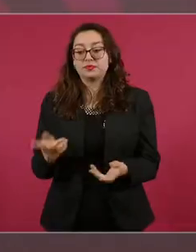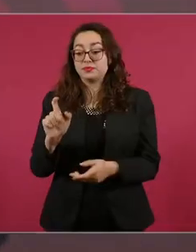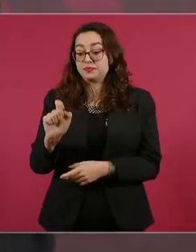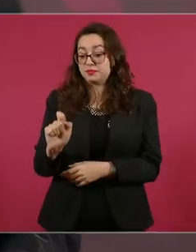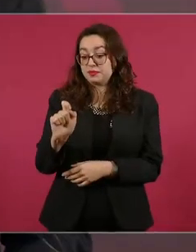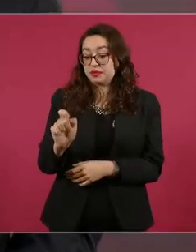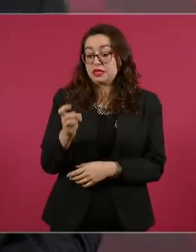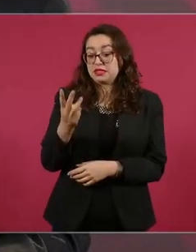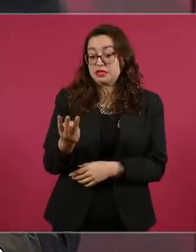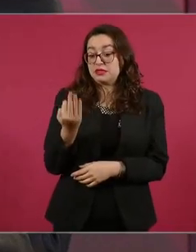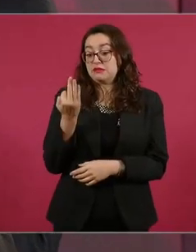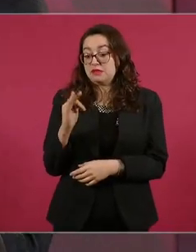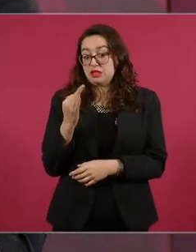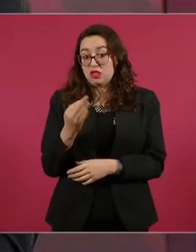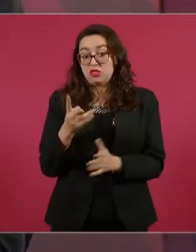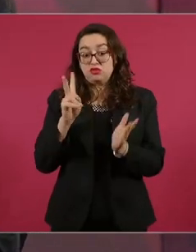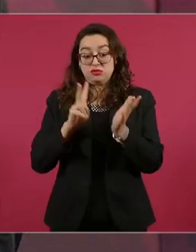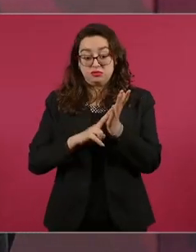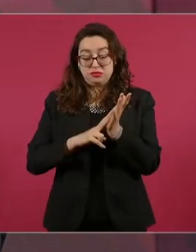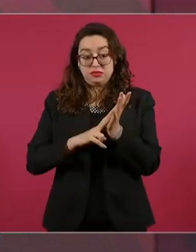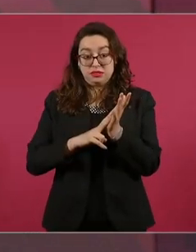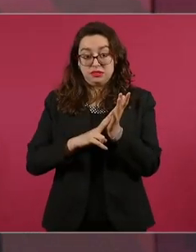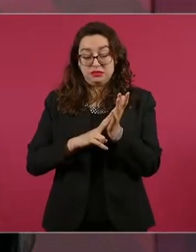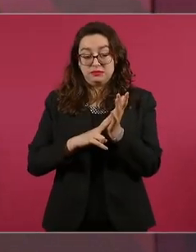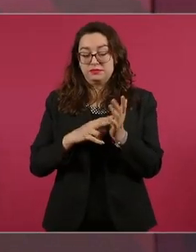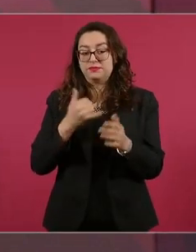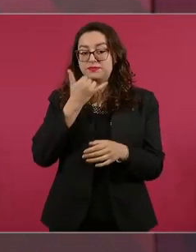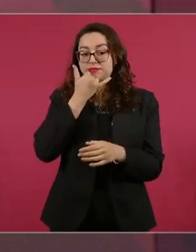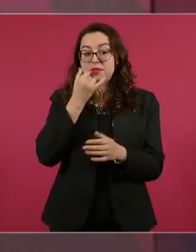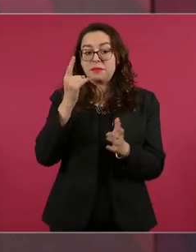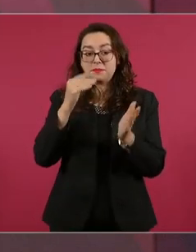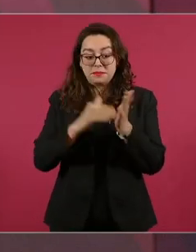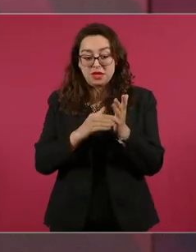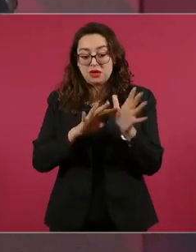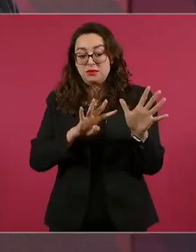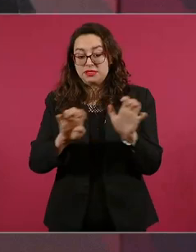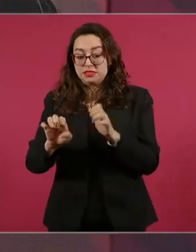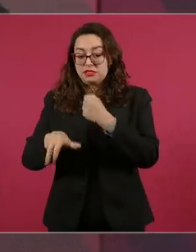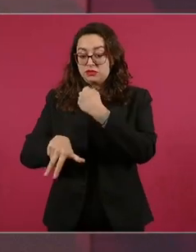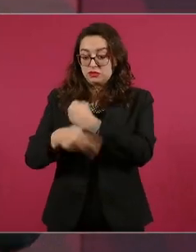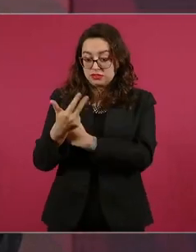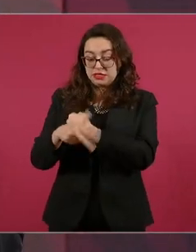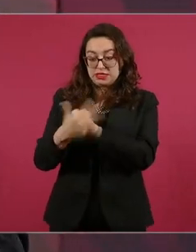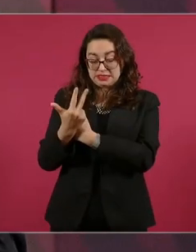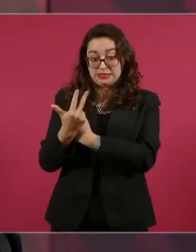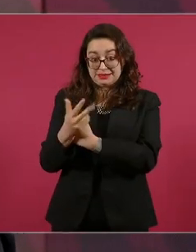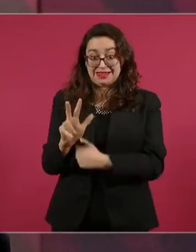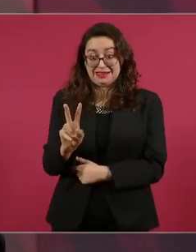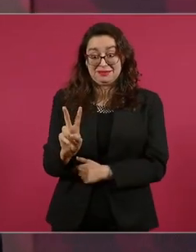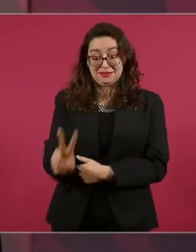23 de febrero de 1913, por eso este viernes vamos a recordar